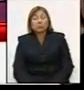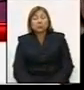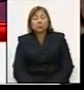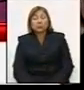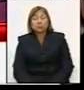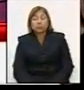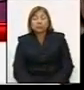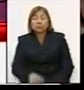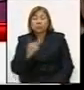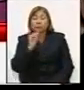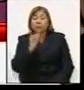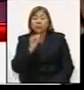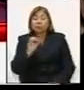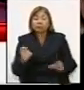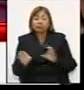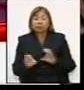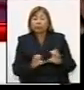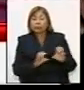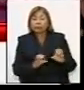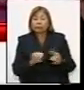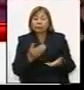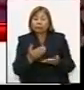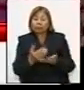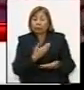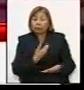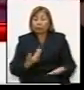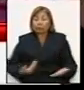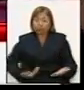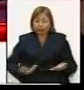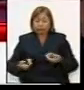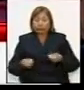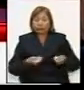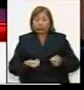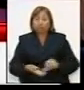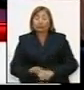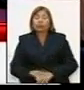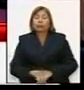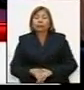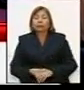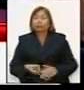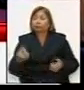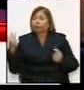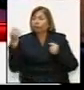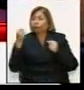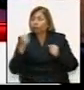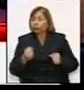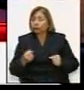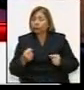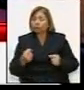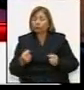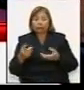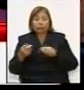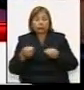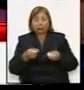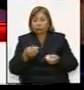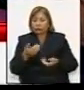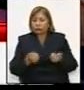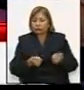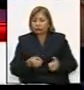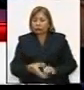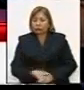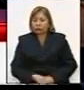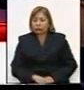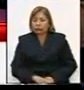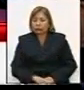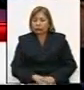Y se hizo en un gobierno autocrático que quería fortalecer al Poder Ejecutivo. Y